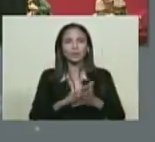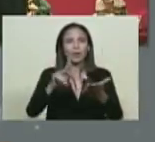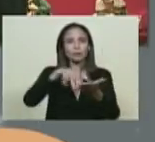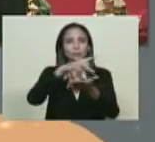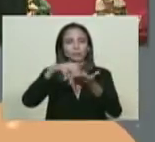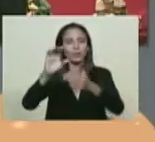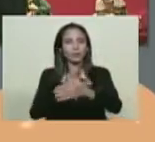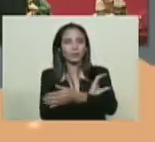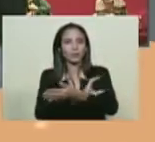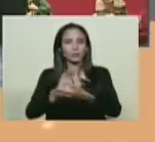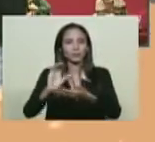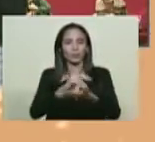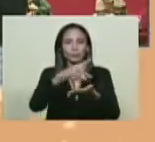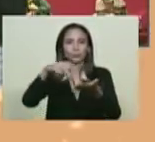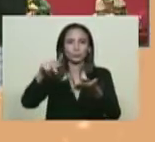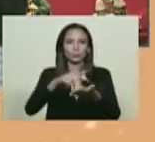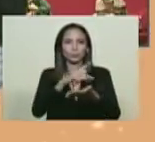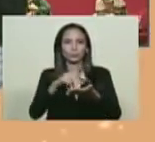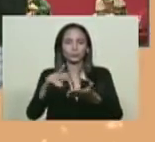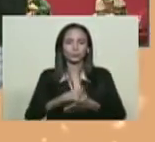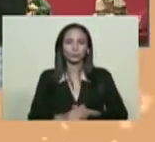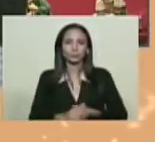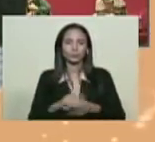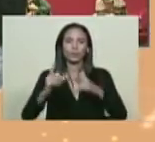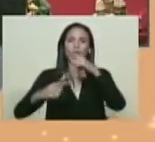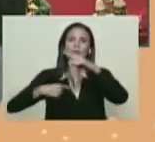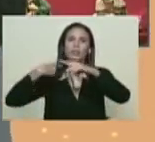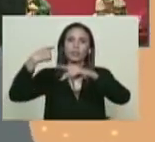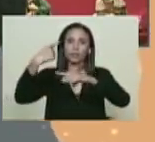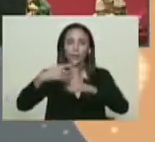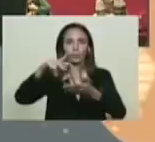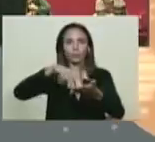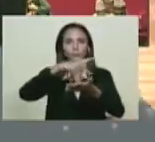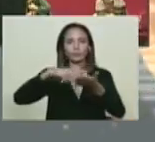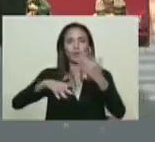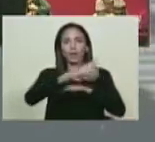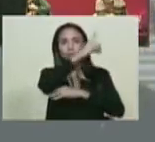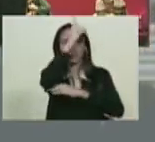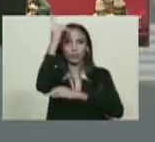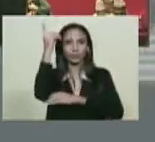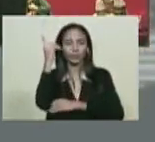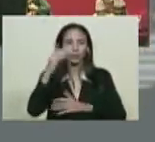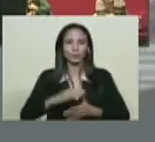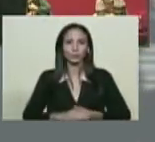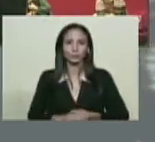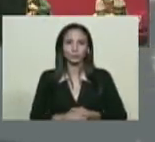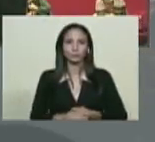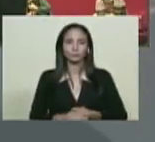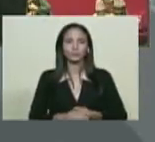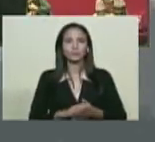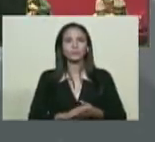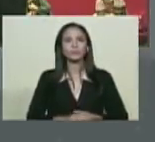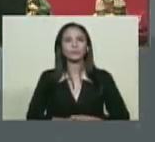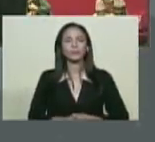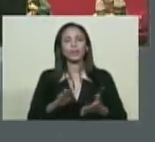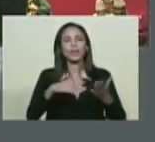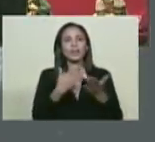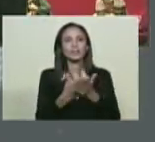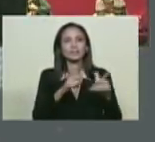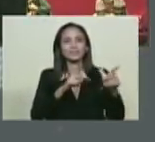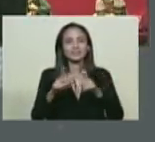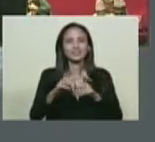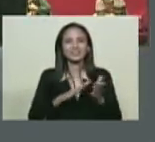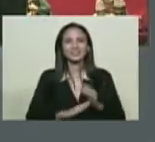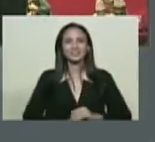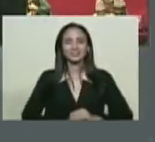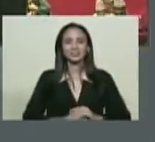la dimensión latina. Y después de la salsa, Diosdado Cabello Rondón. ¡Hasta la victoria